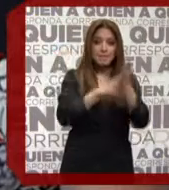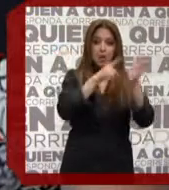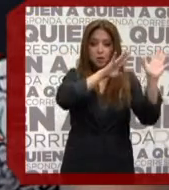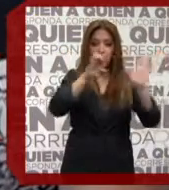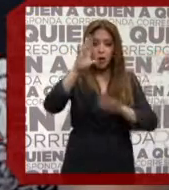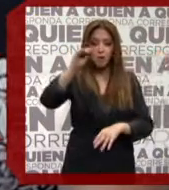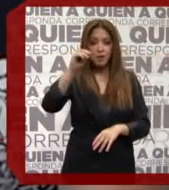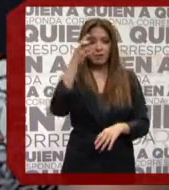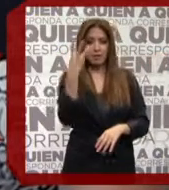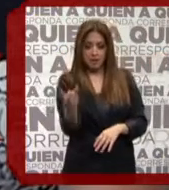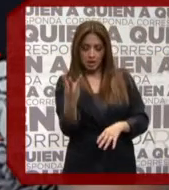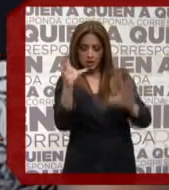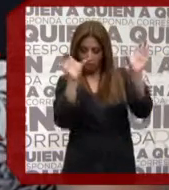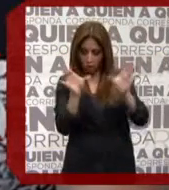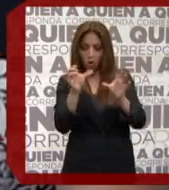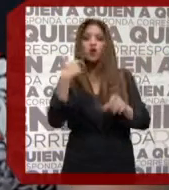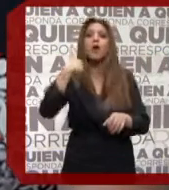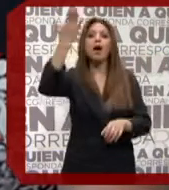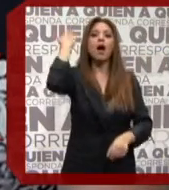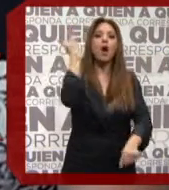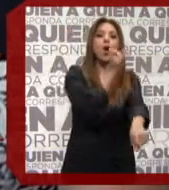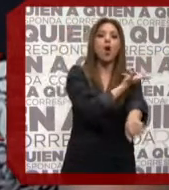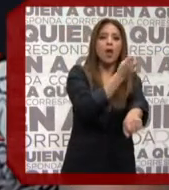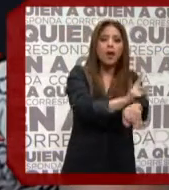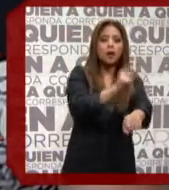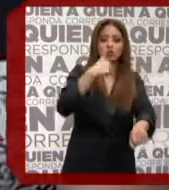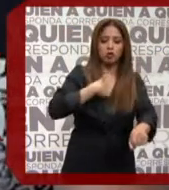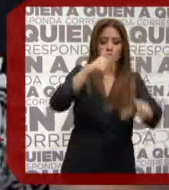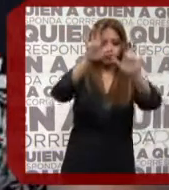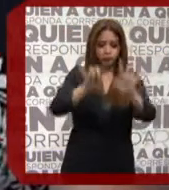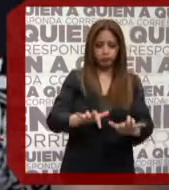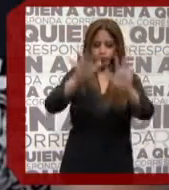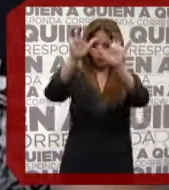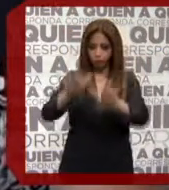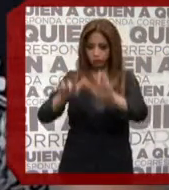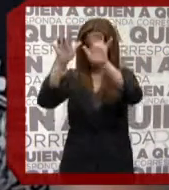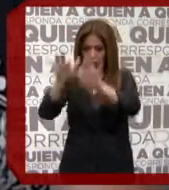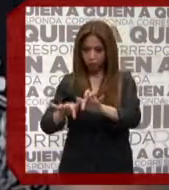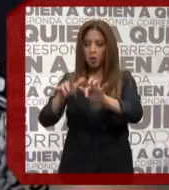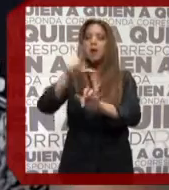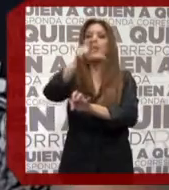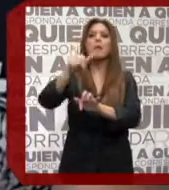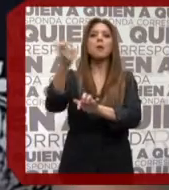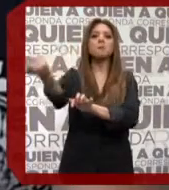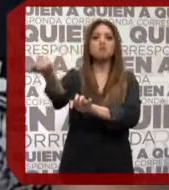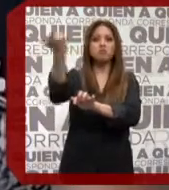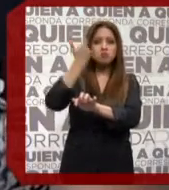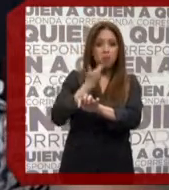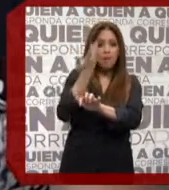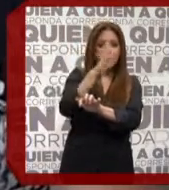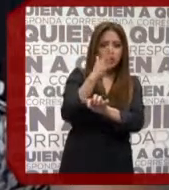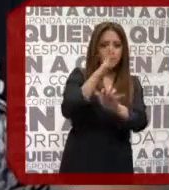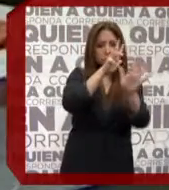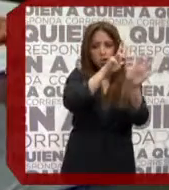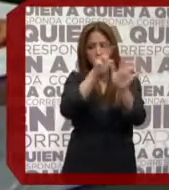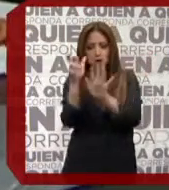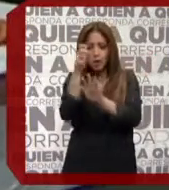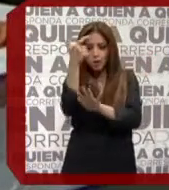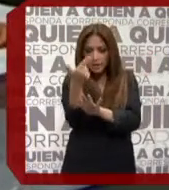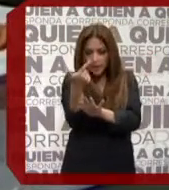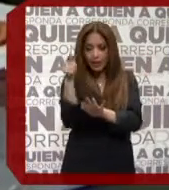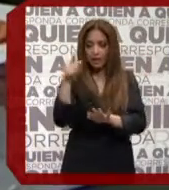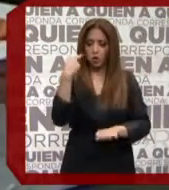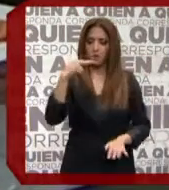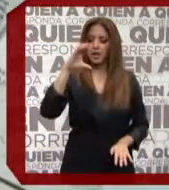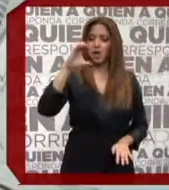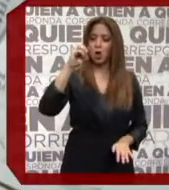1993. Hacía funciones de coordinación de una base de datos. Por eso adquirí una compensación adicional de 807 pesos. Esta